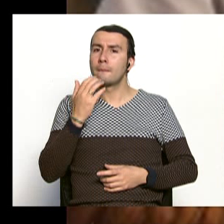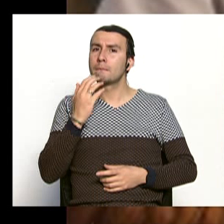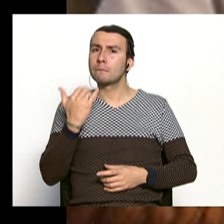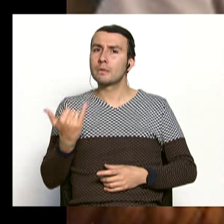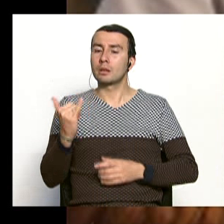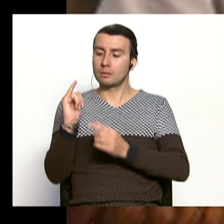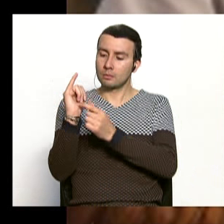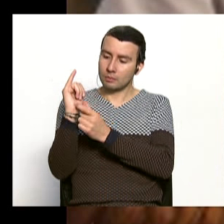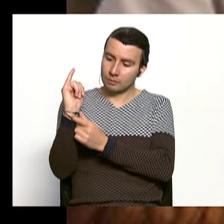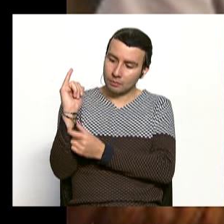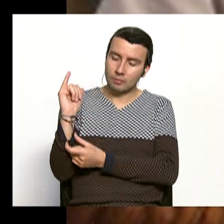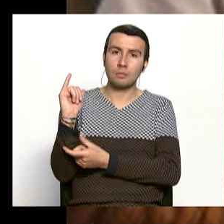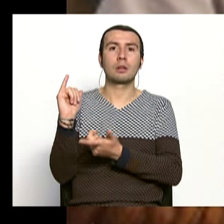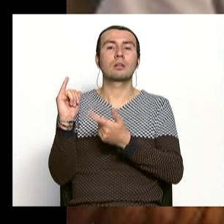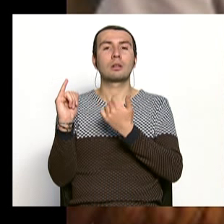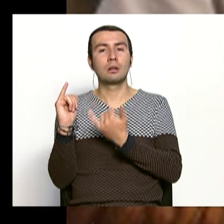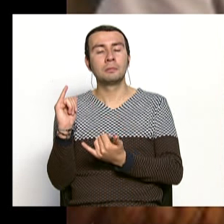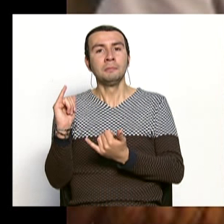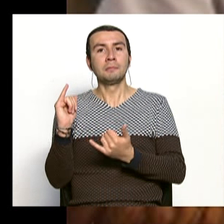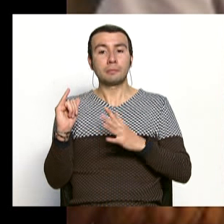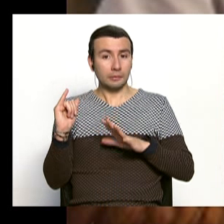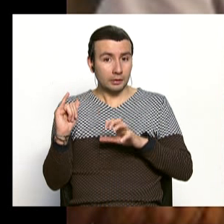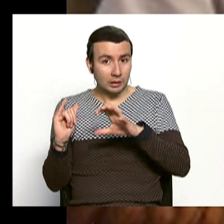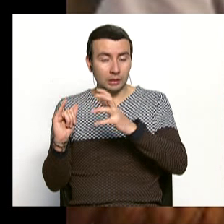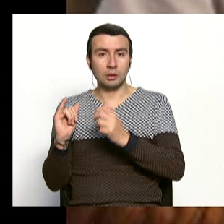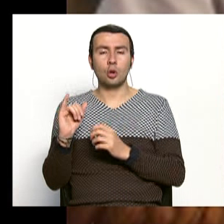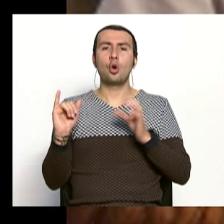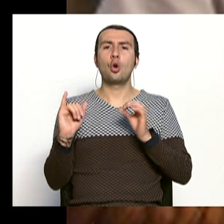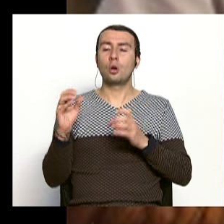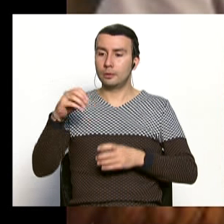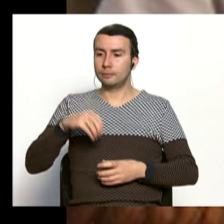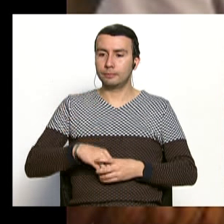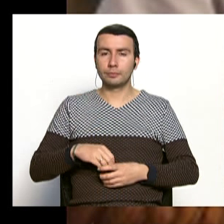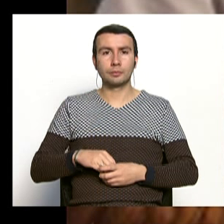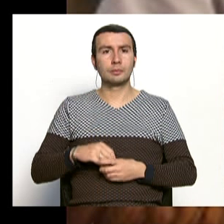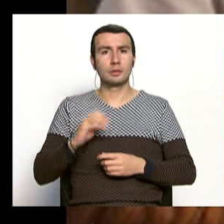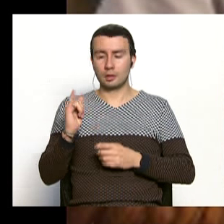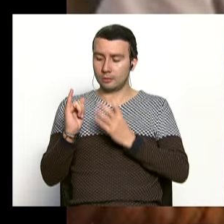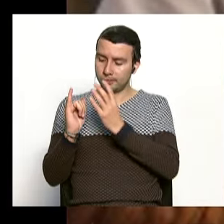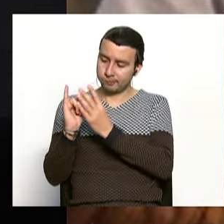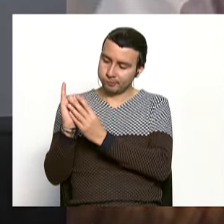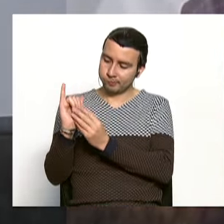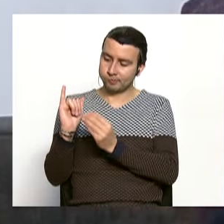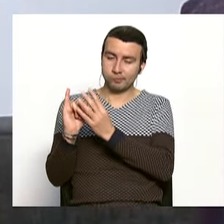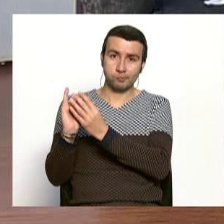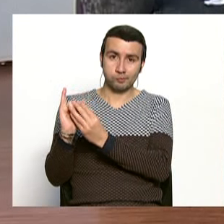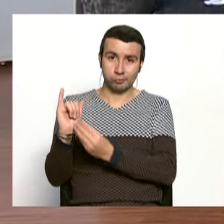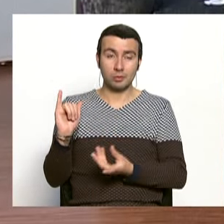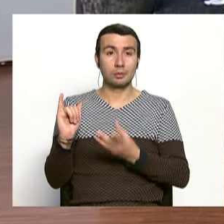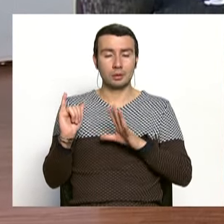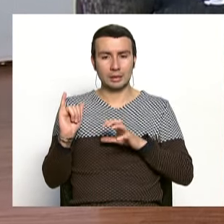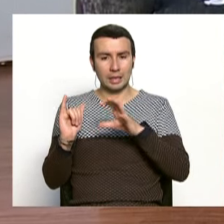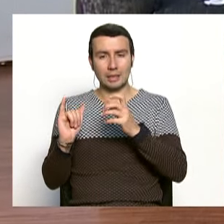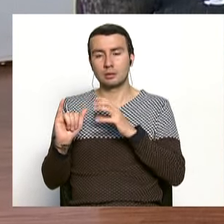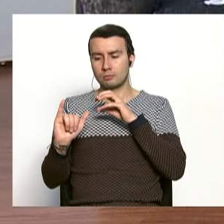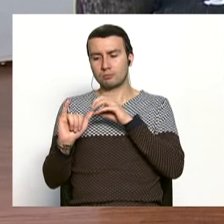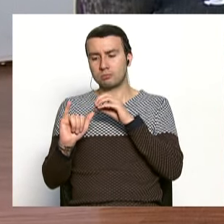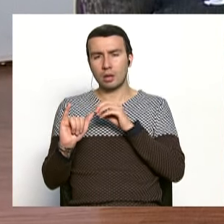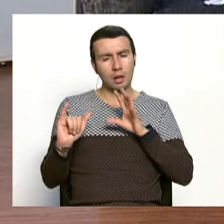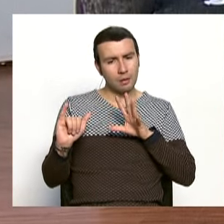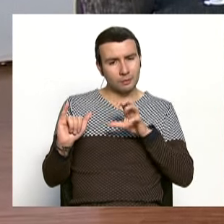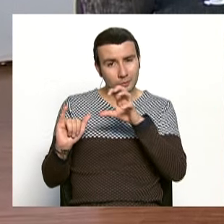cuello de la matriz el cuello el cáncer de por dentro de la matriz que se llama el cáncer de endometrio algunos de los cánceres del ovario